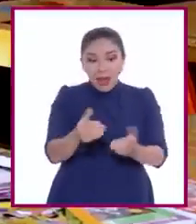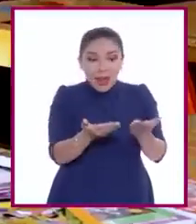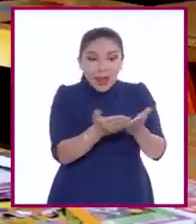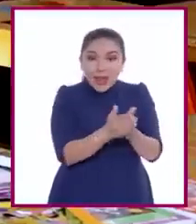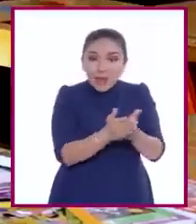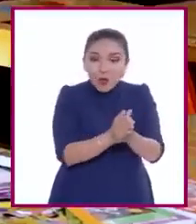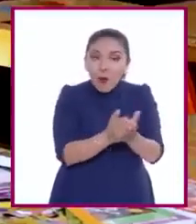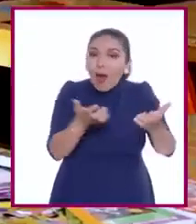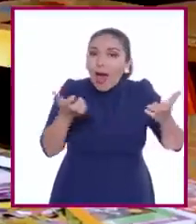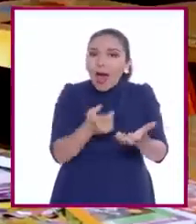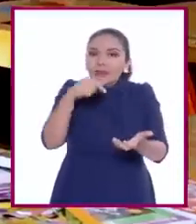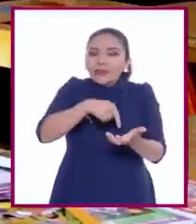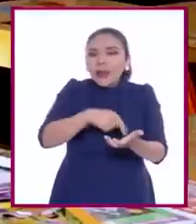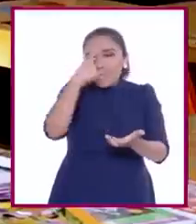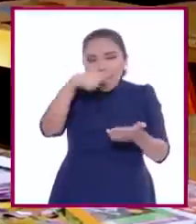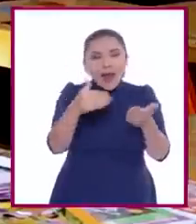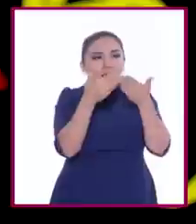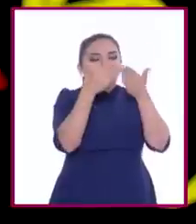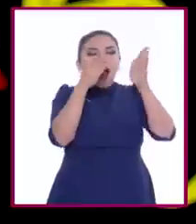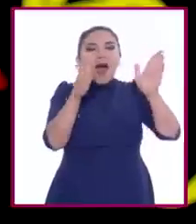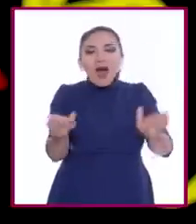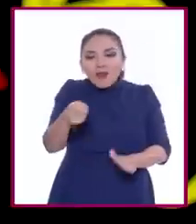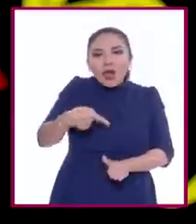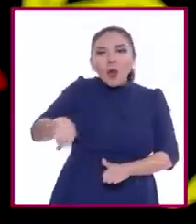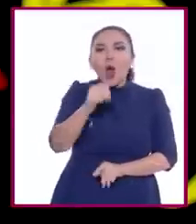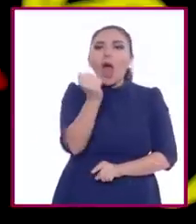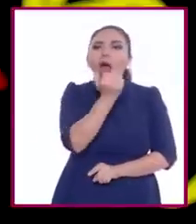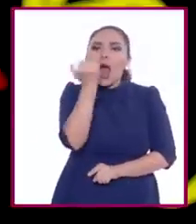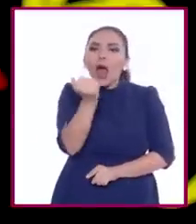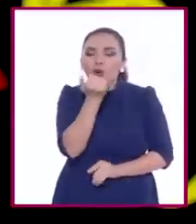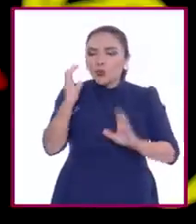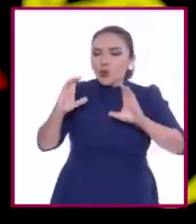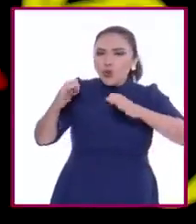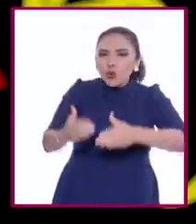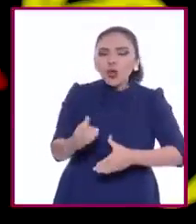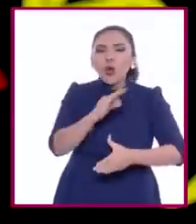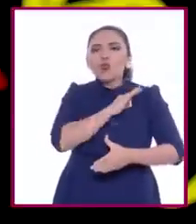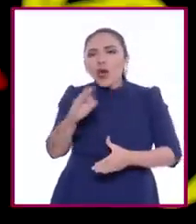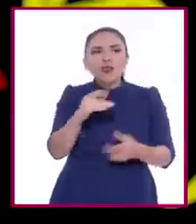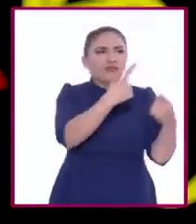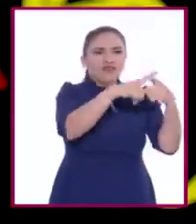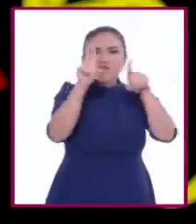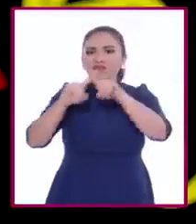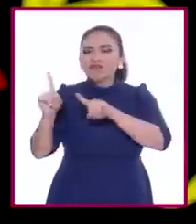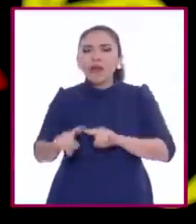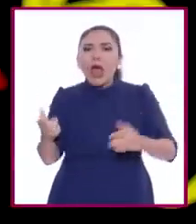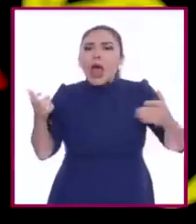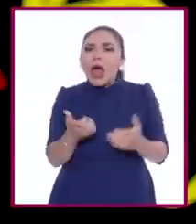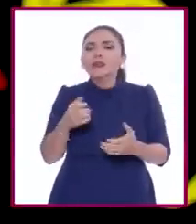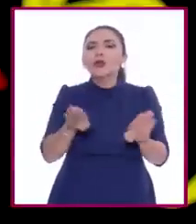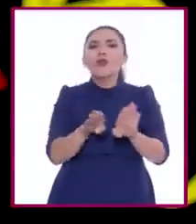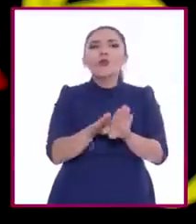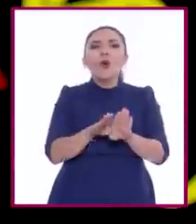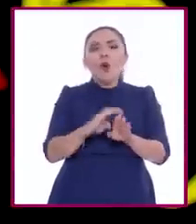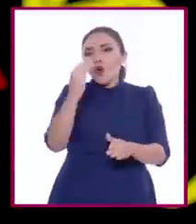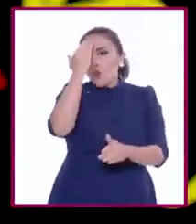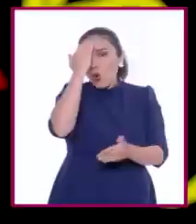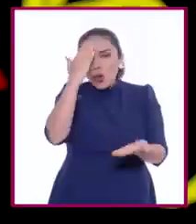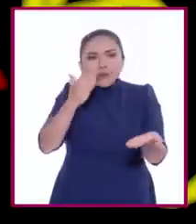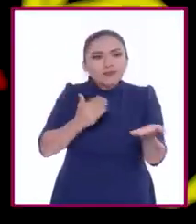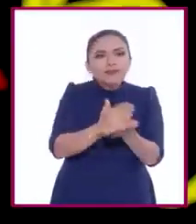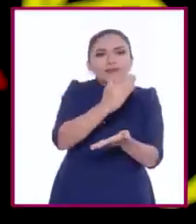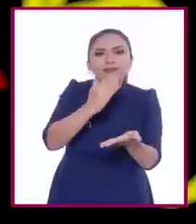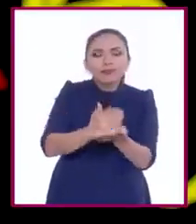de que los libros de texto sean como esa ventana donde los estudiantes, la comunidad, propios y extraños, puedan tener